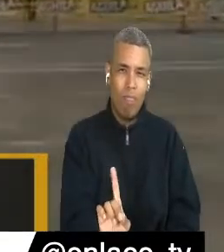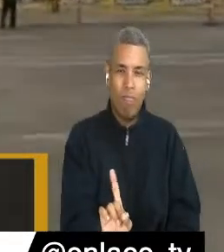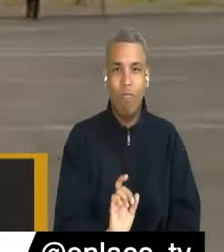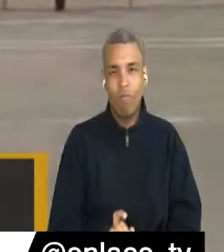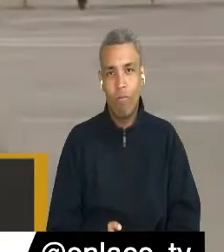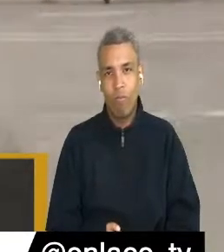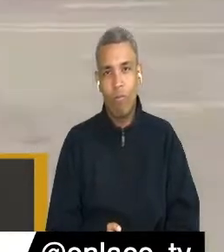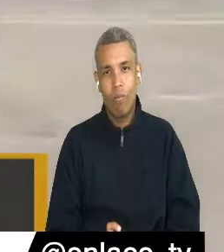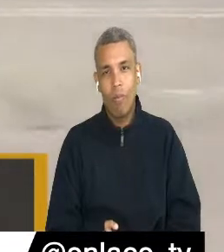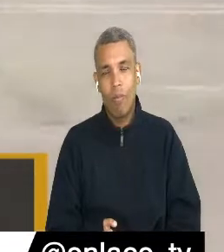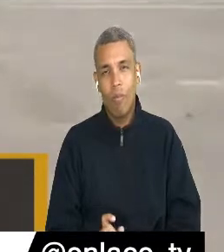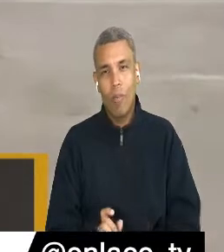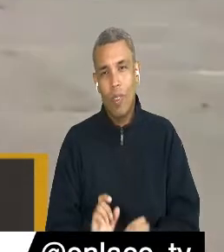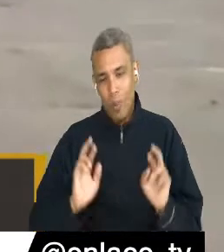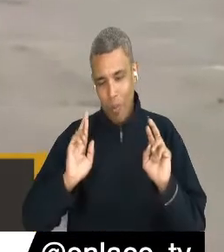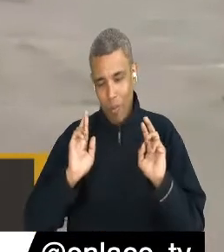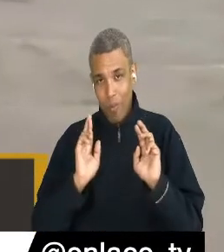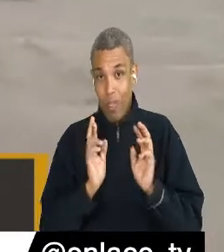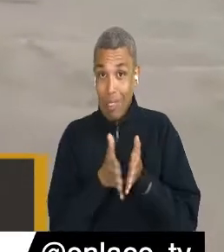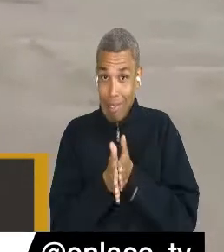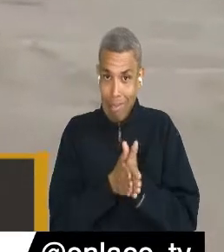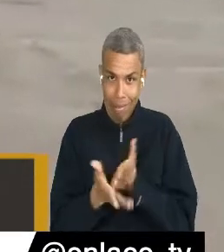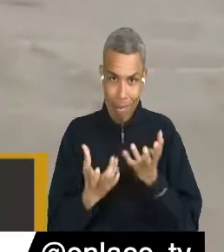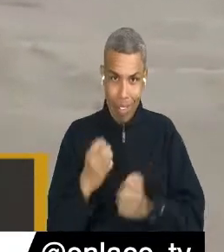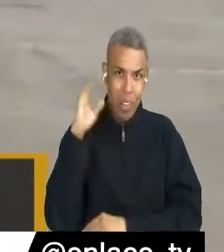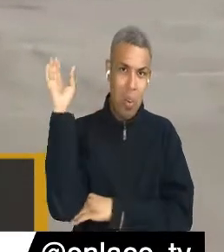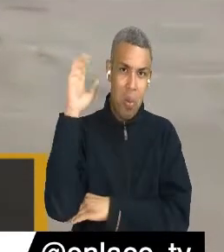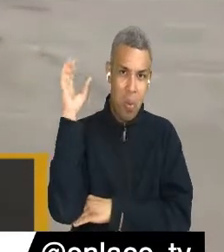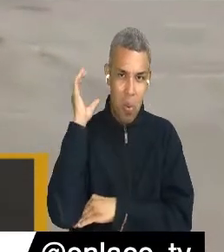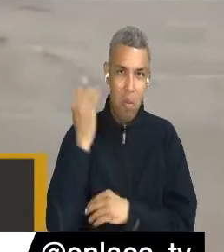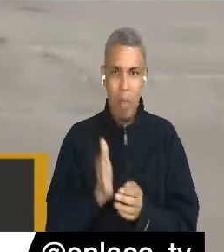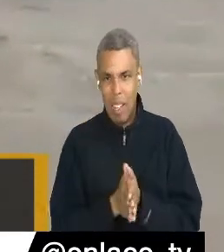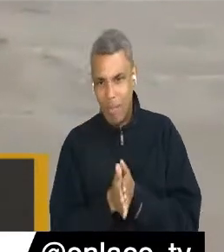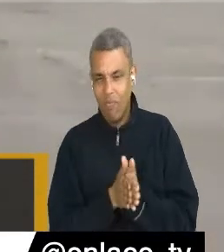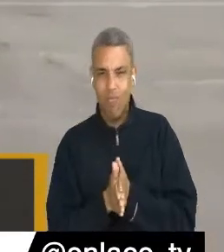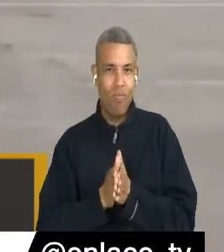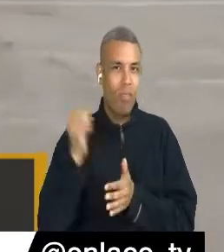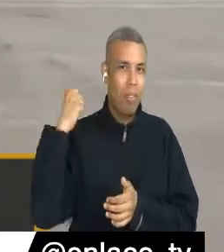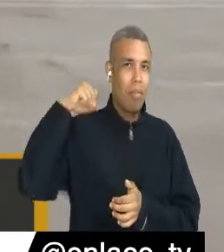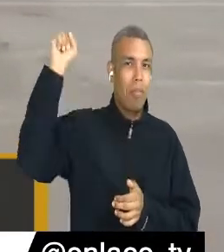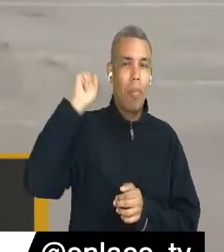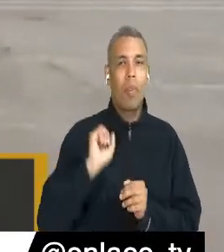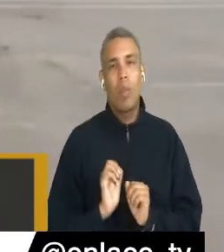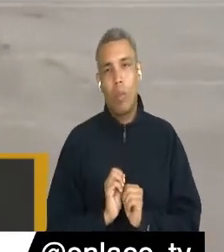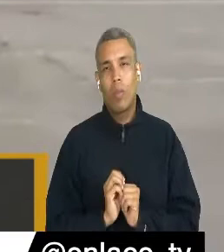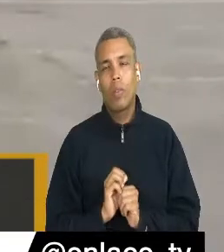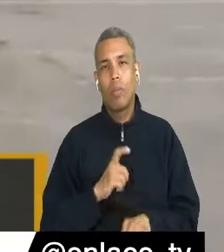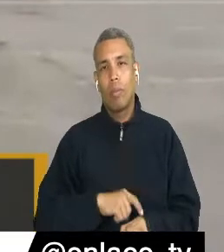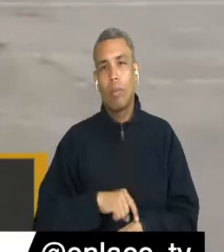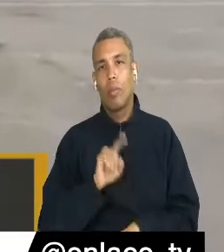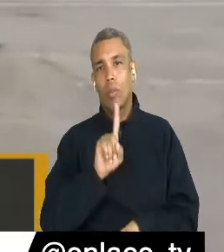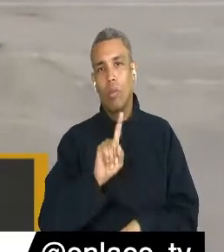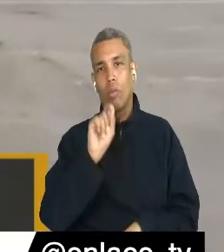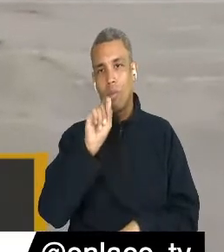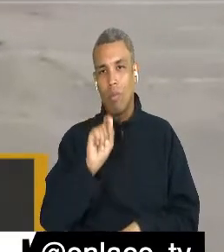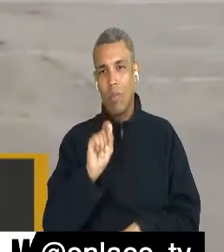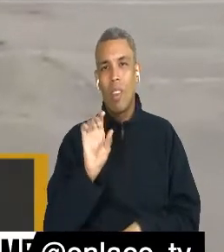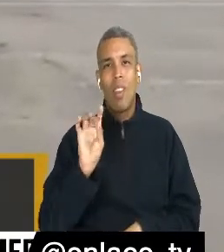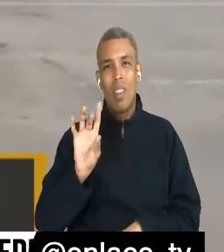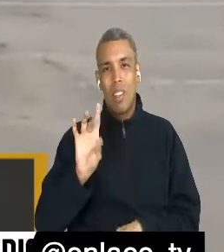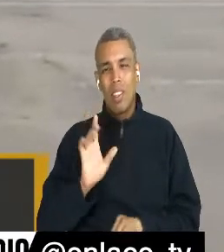un buen compromiso en esta cancha que luce espectacular, la del Estadio Metropolitano. A la 1:15 de la tarde sale el